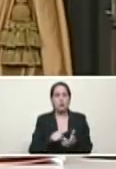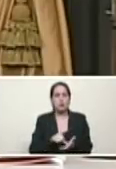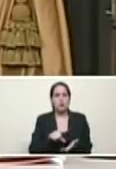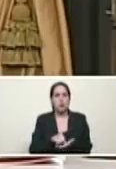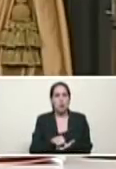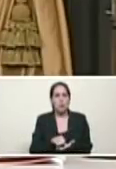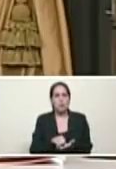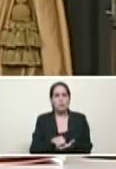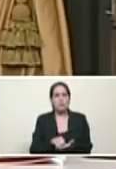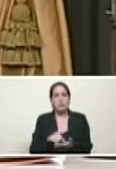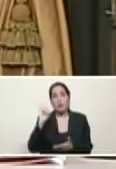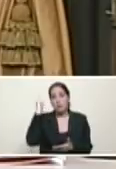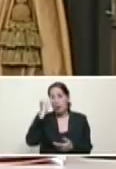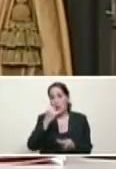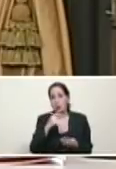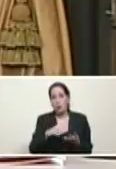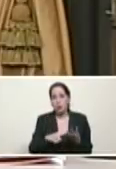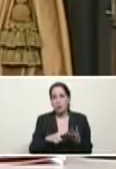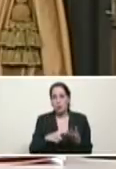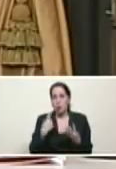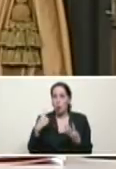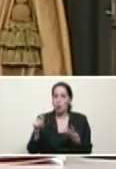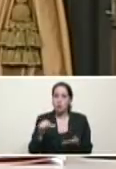Guama, Yaracuy,